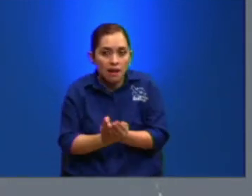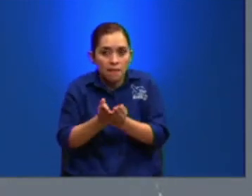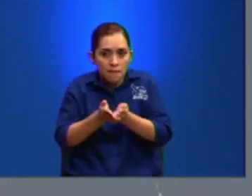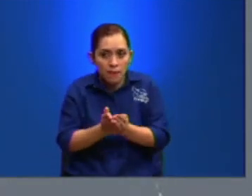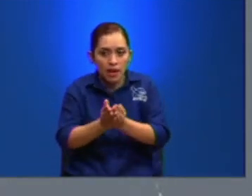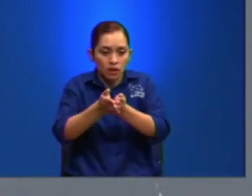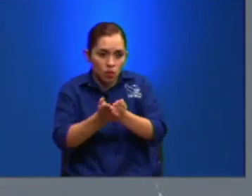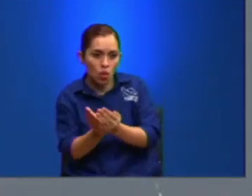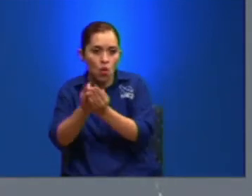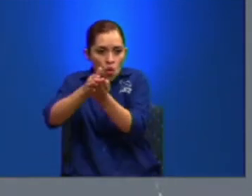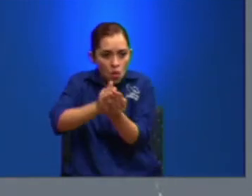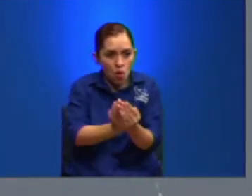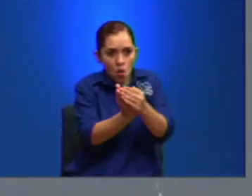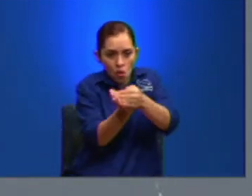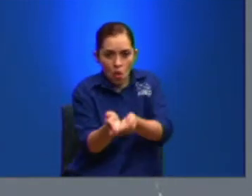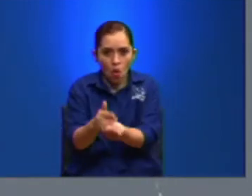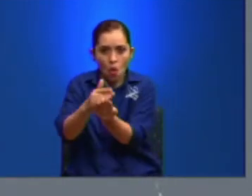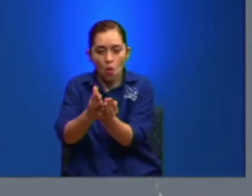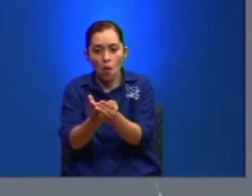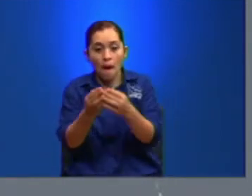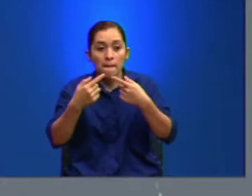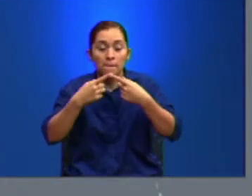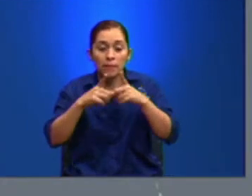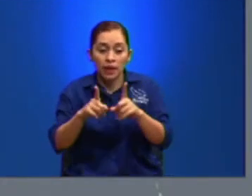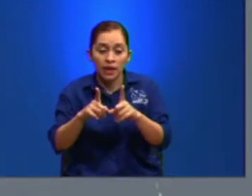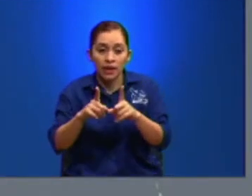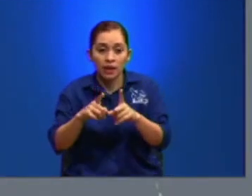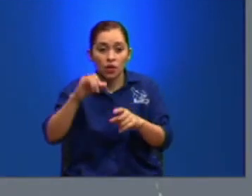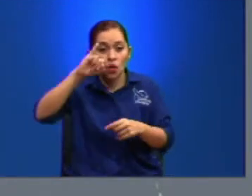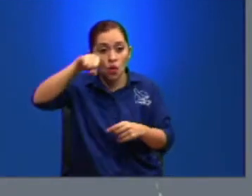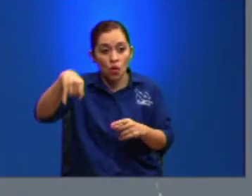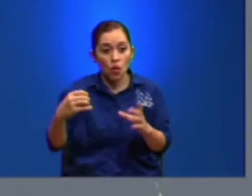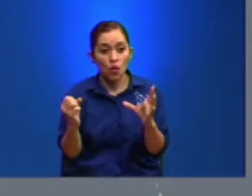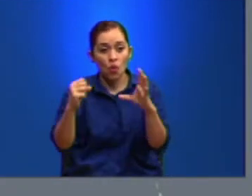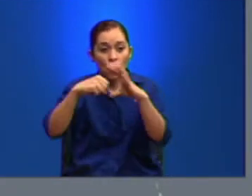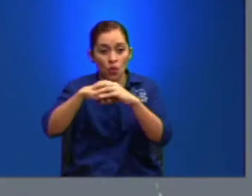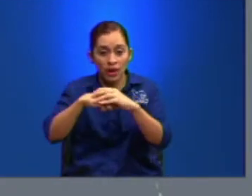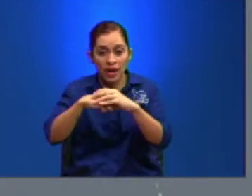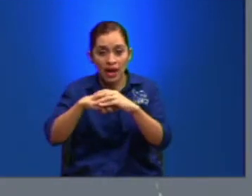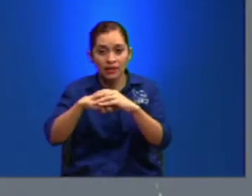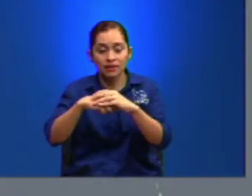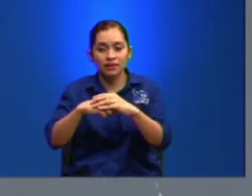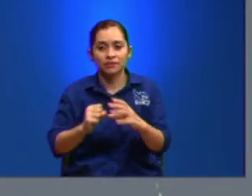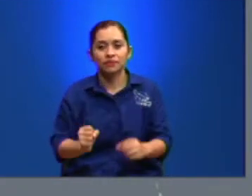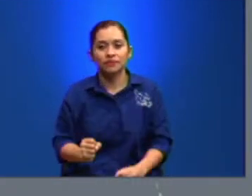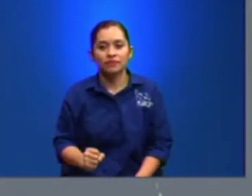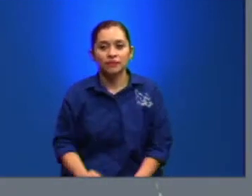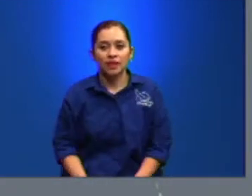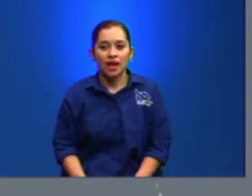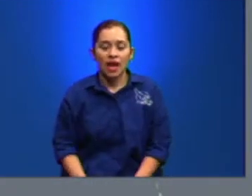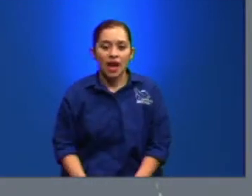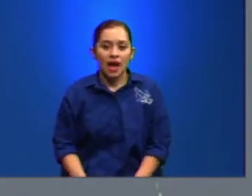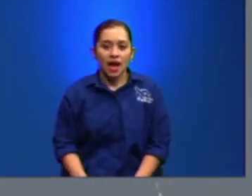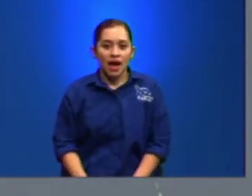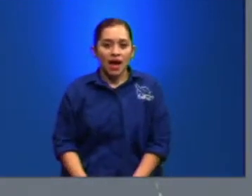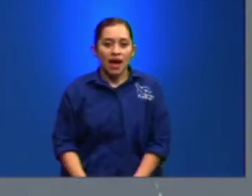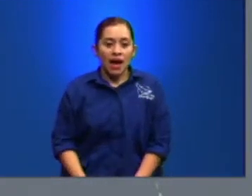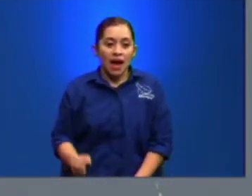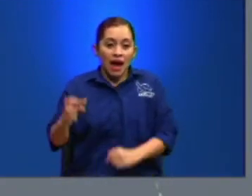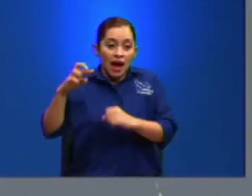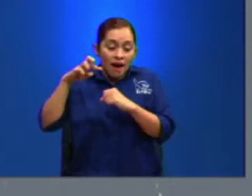cualquiera diría que paz la que tiene este hijo de dios era yo quisiera tener esa facilidad no